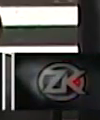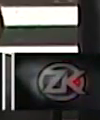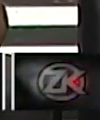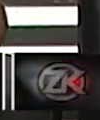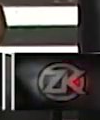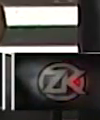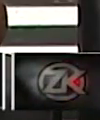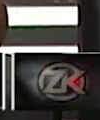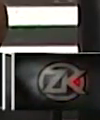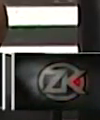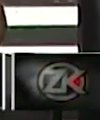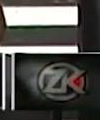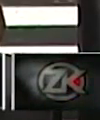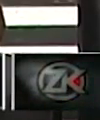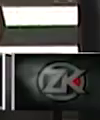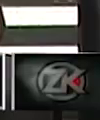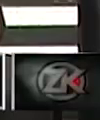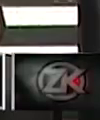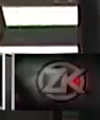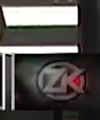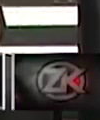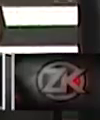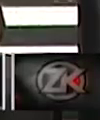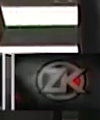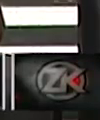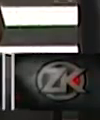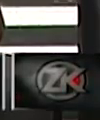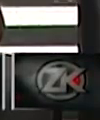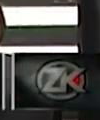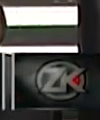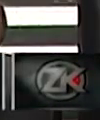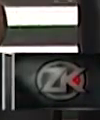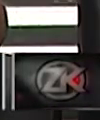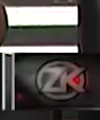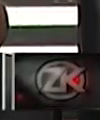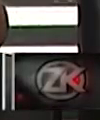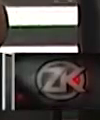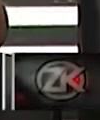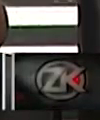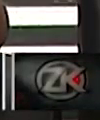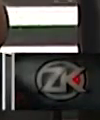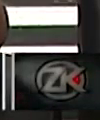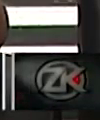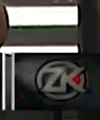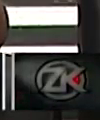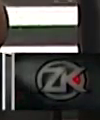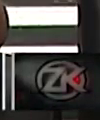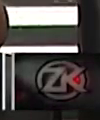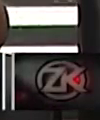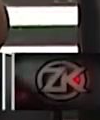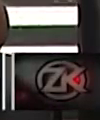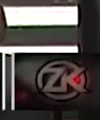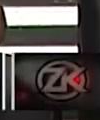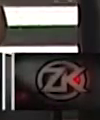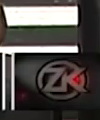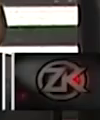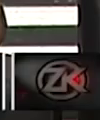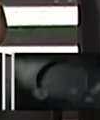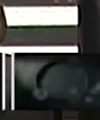Del DGCIN, supuestamente. Eso es lo que decían. El segundo fake news de la semana